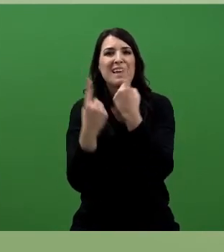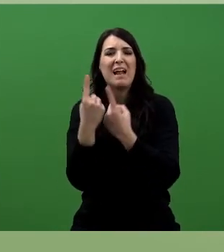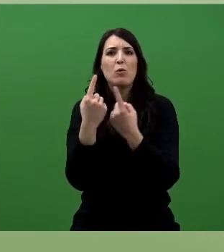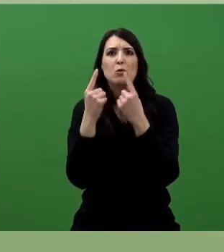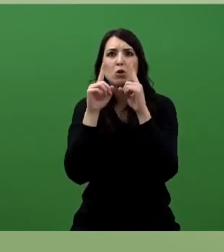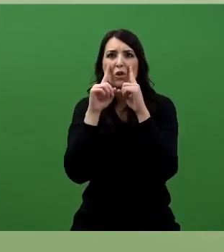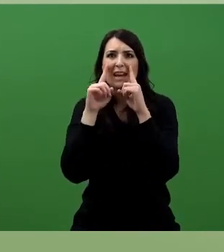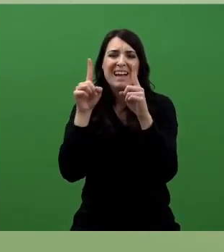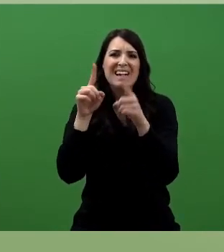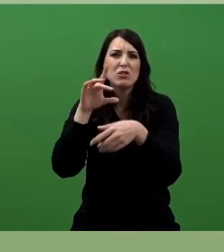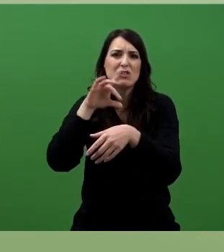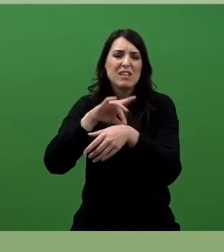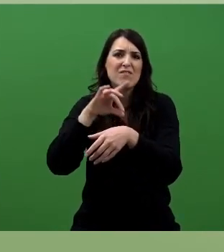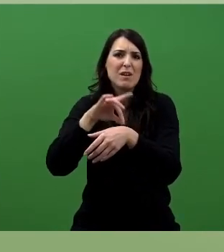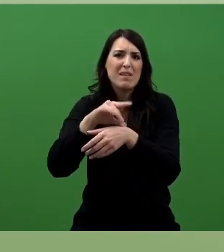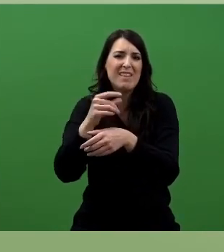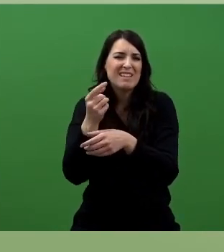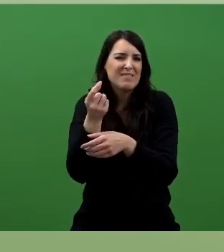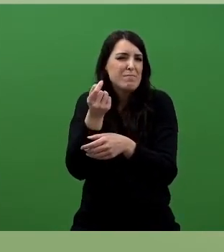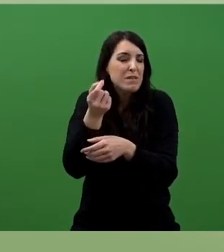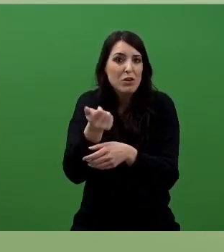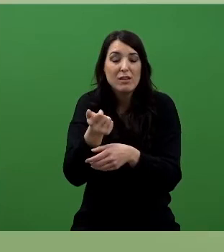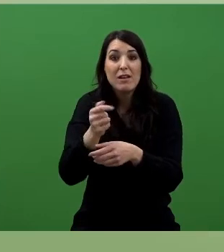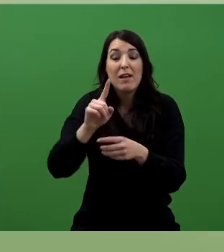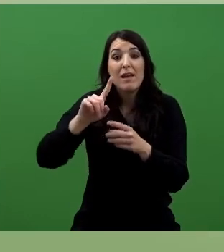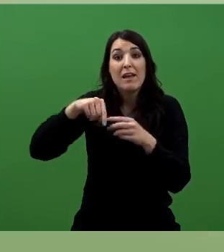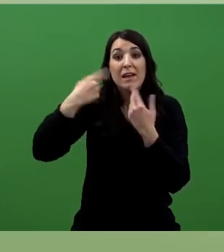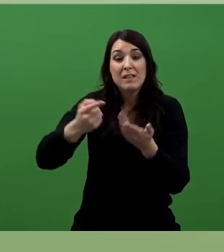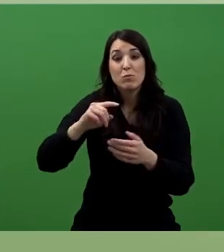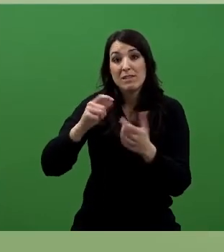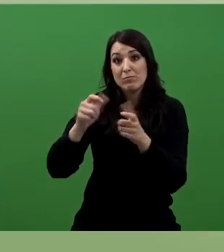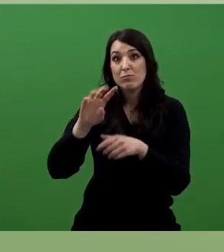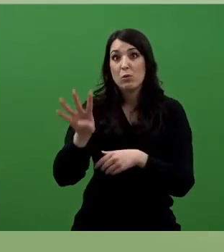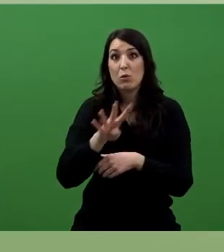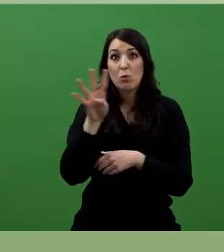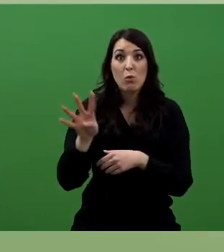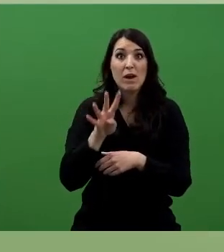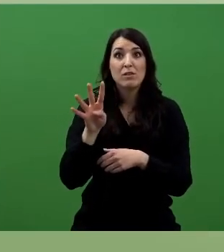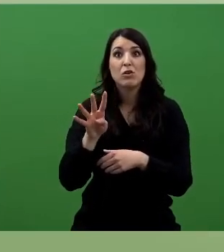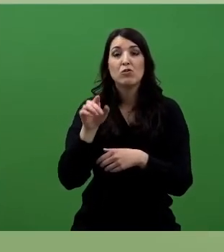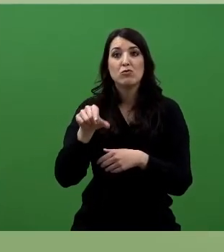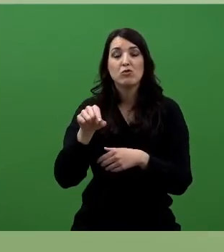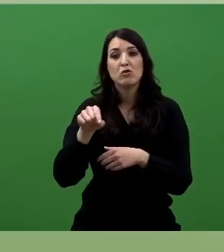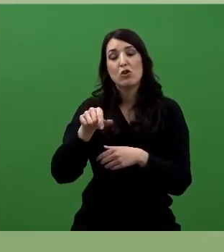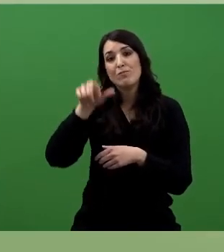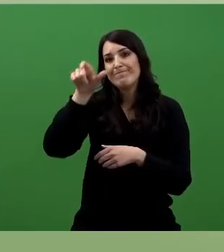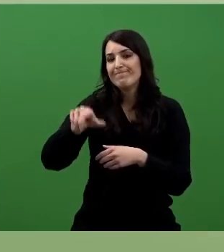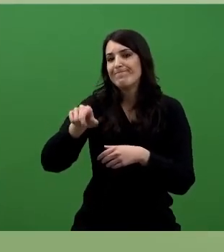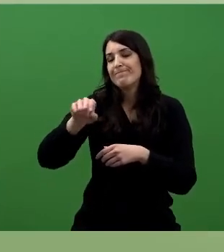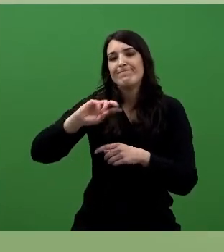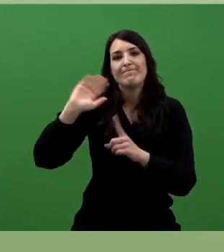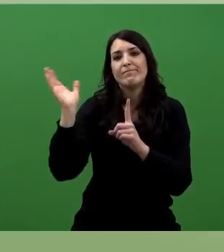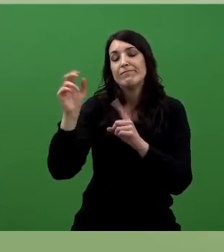de enfermedades muy minoritarias. Y finalmente la cohorte 4, es lo que llamamos los unsolvables, los no